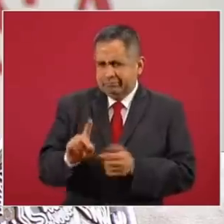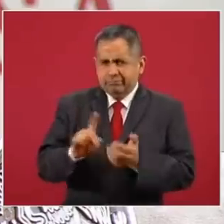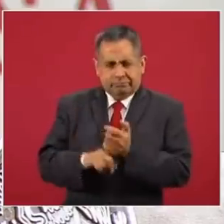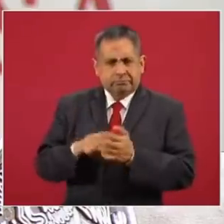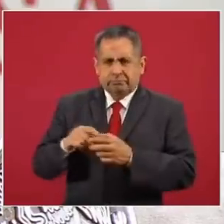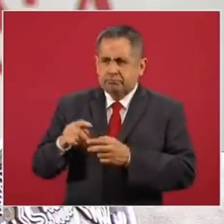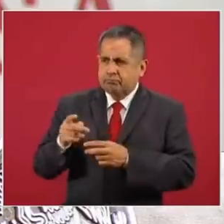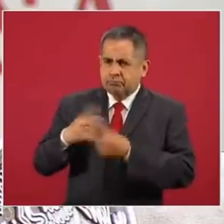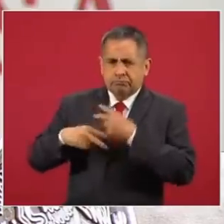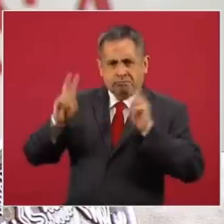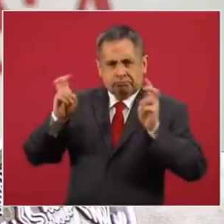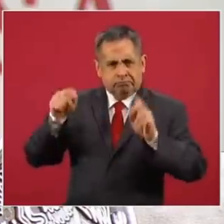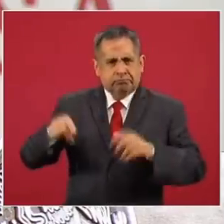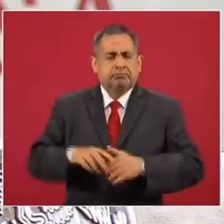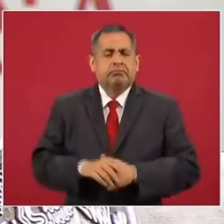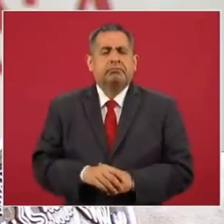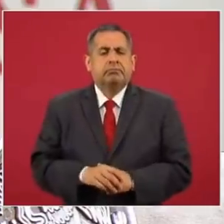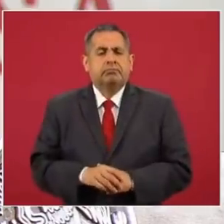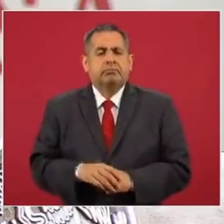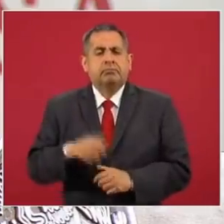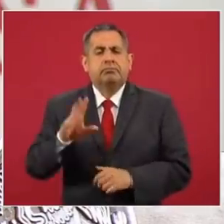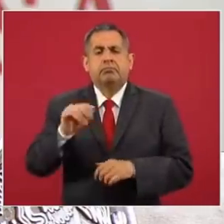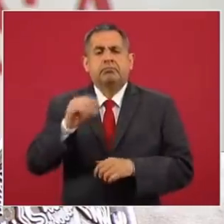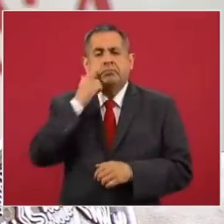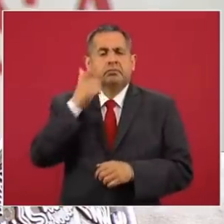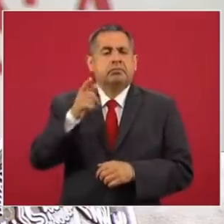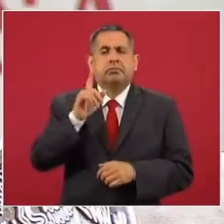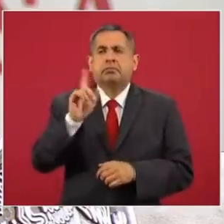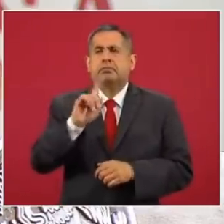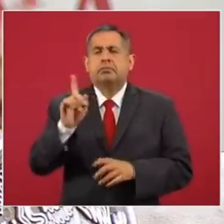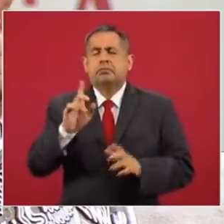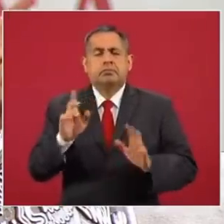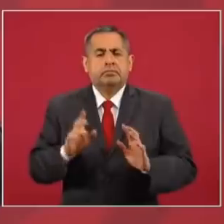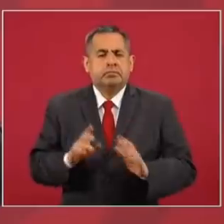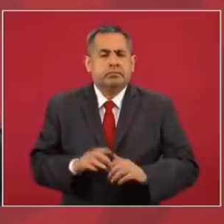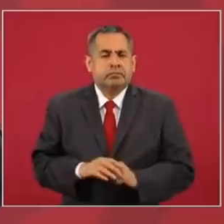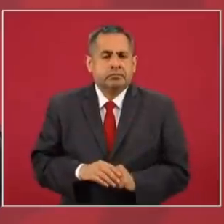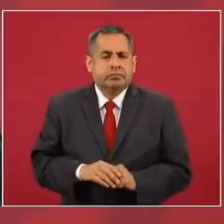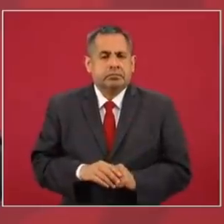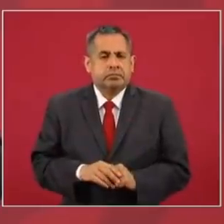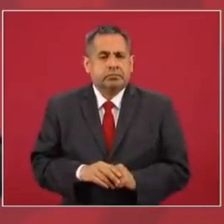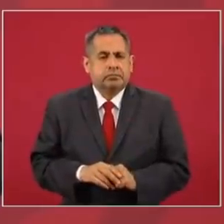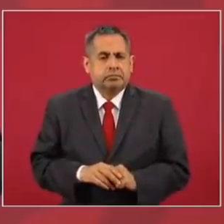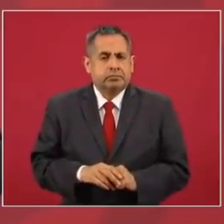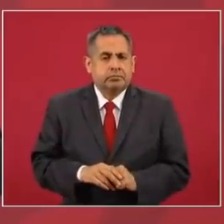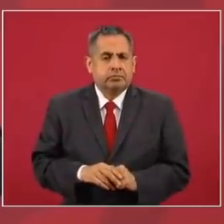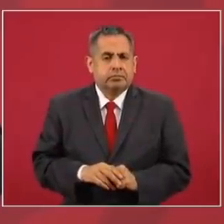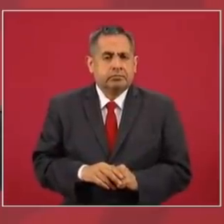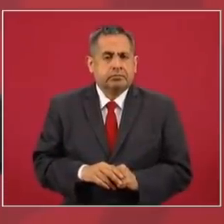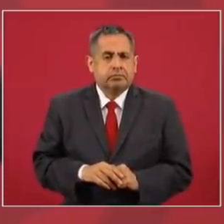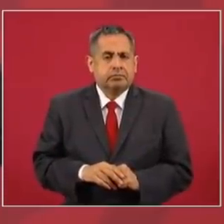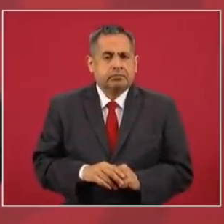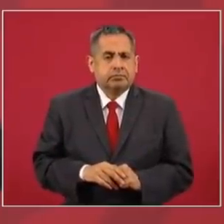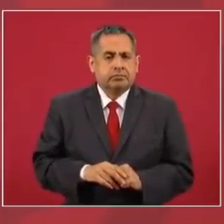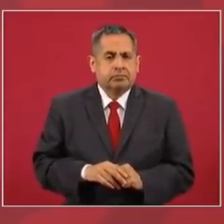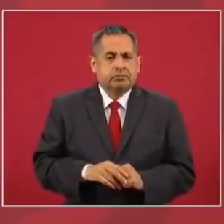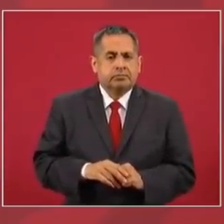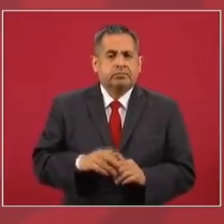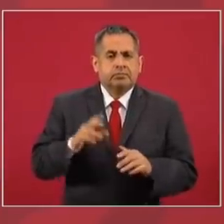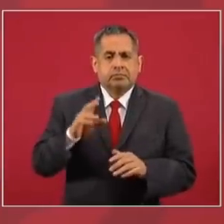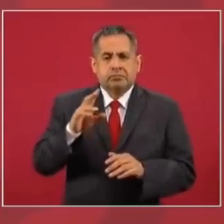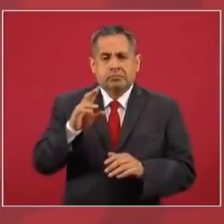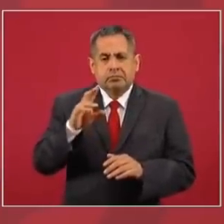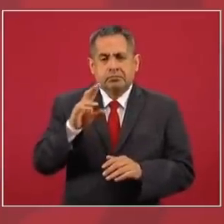hablamos del tema. Muy bien. Porque no queremos es que se habla de la afectación laboral,